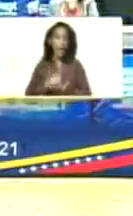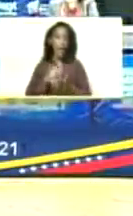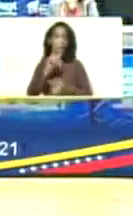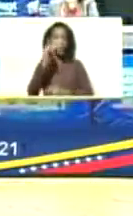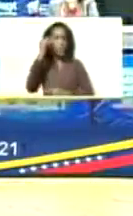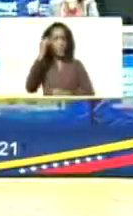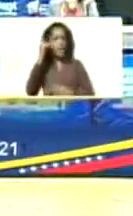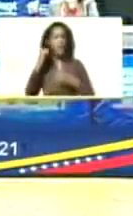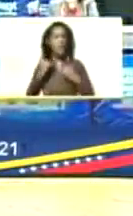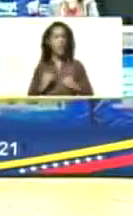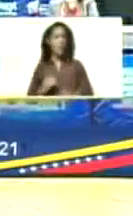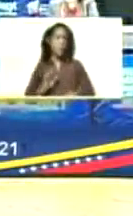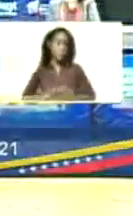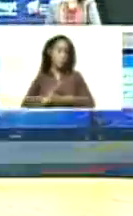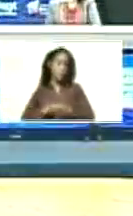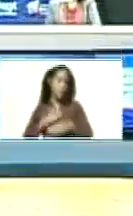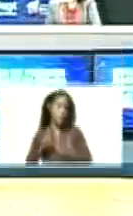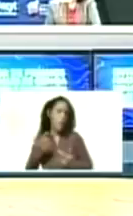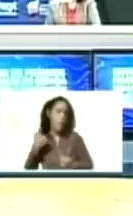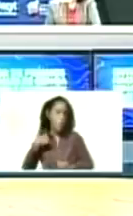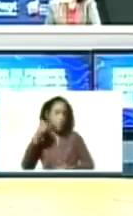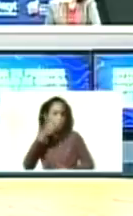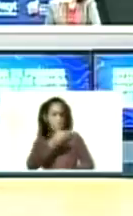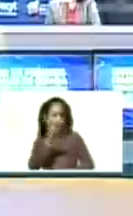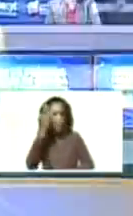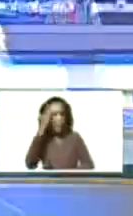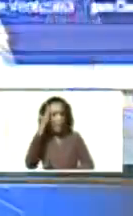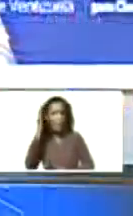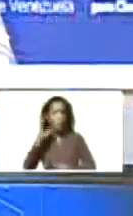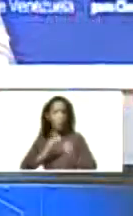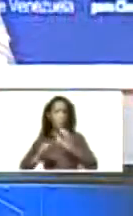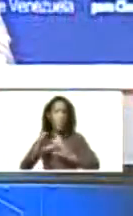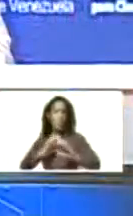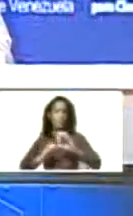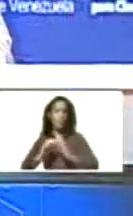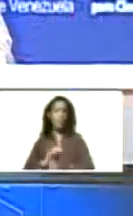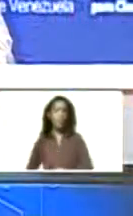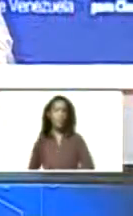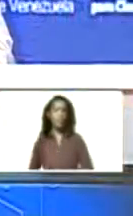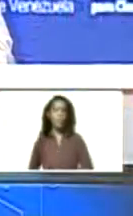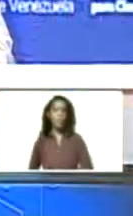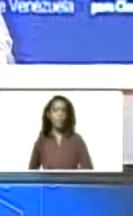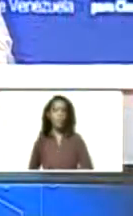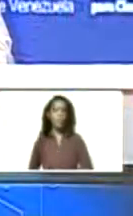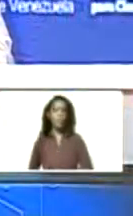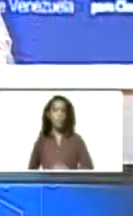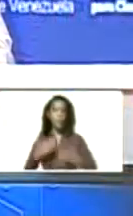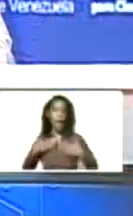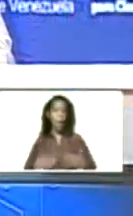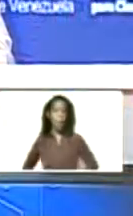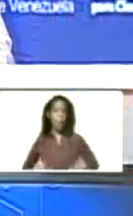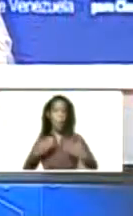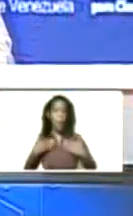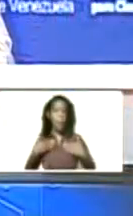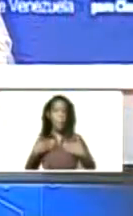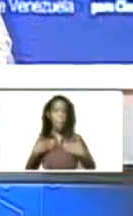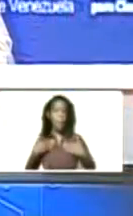para descansar, porque lo saben ustedes como científicos, el cuerpo humano es finito